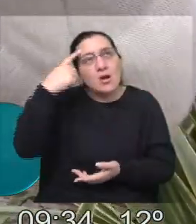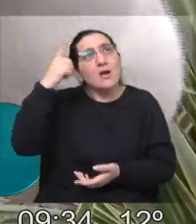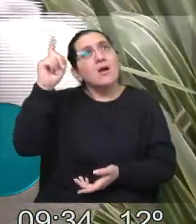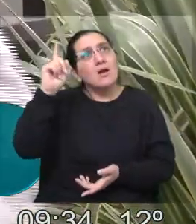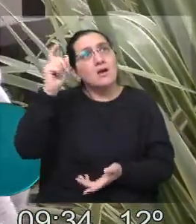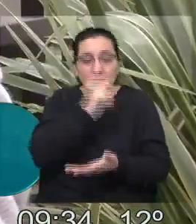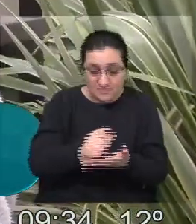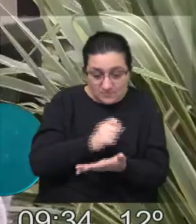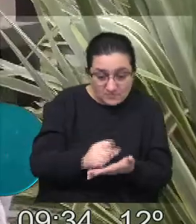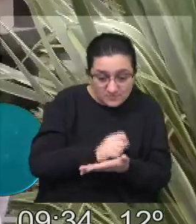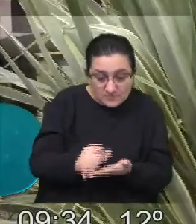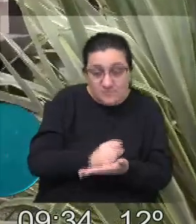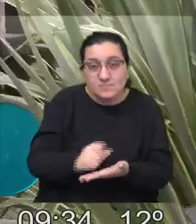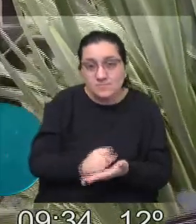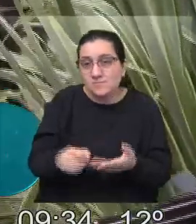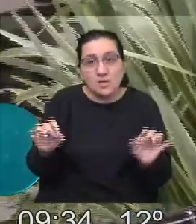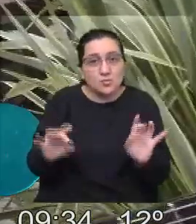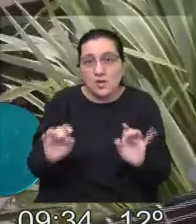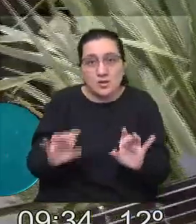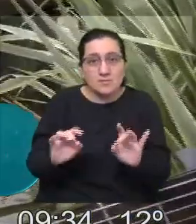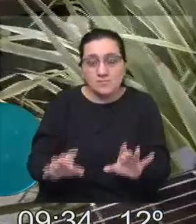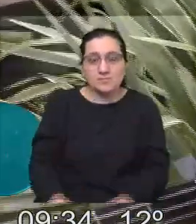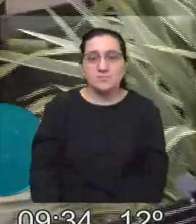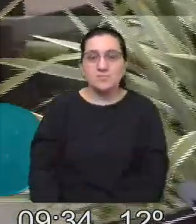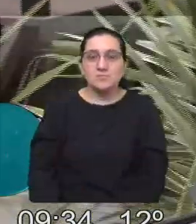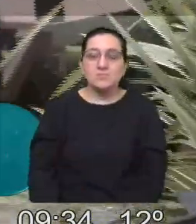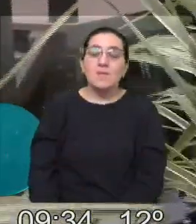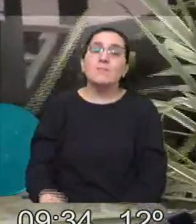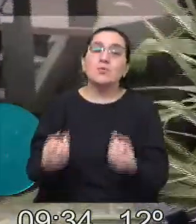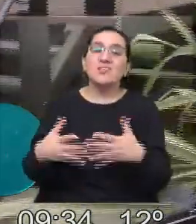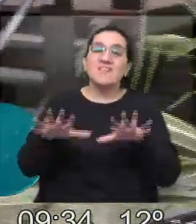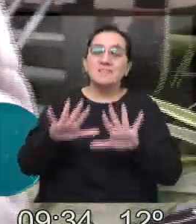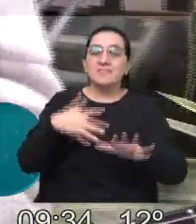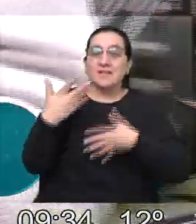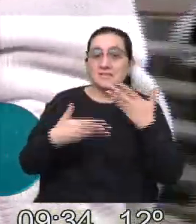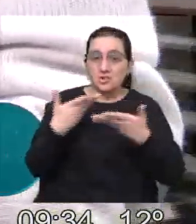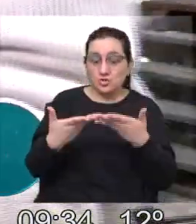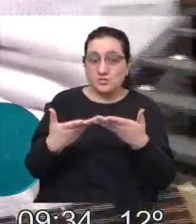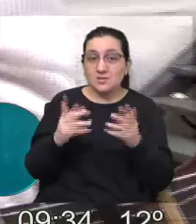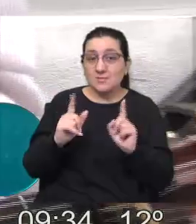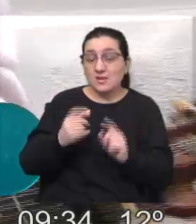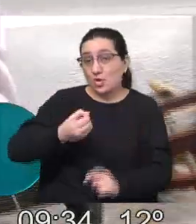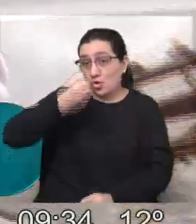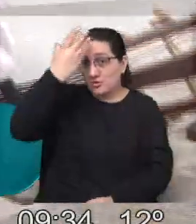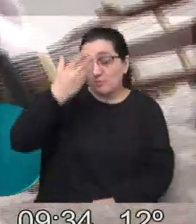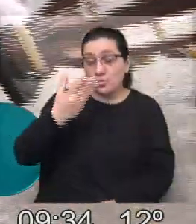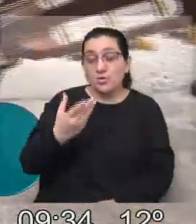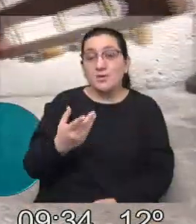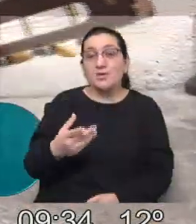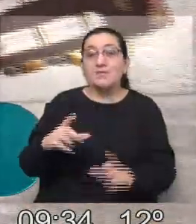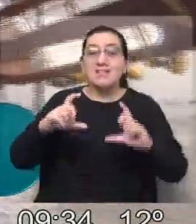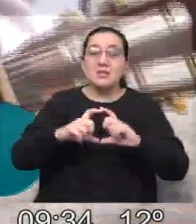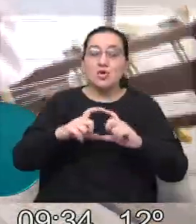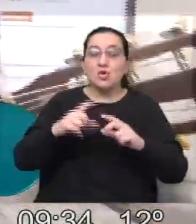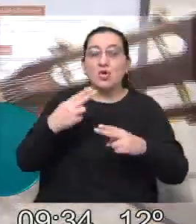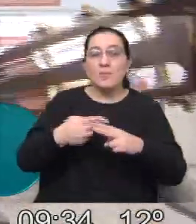canal donde las cosas van fluyendo y surgiendo. ¿Por qué 10 canciones, digamos, y el concepto del disco Viceversa, ¿no? Siendo que